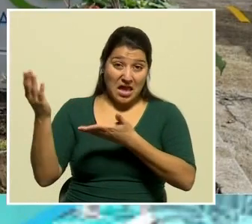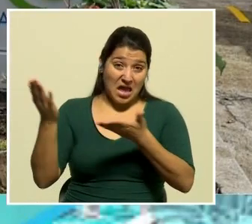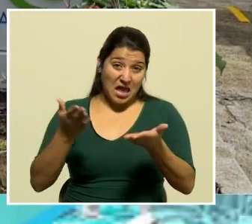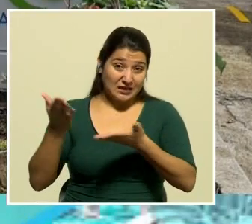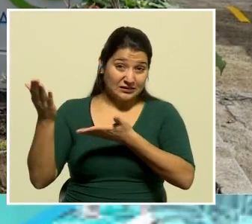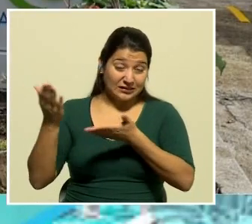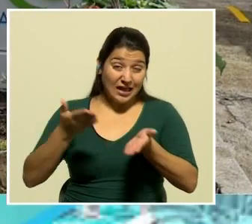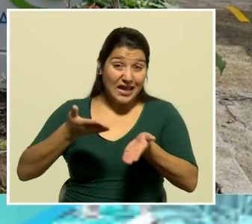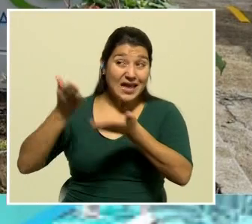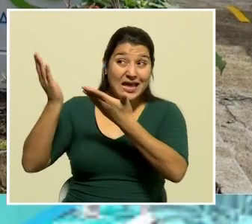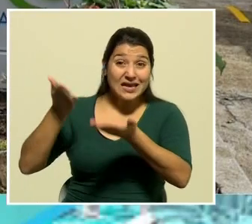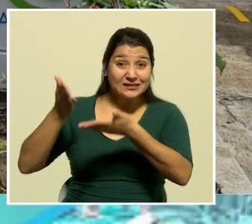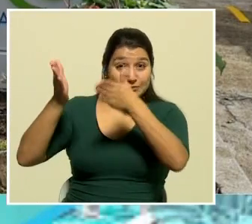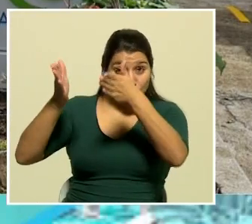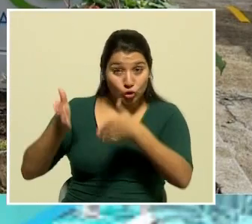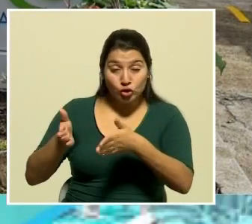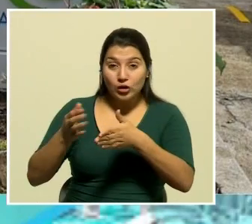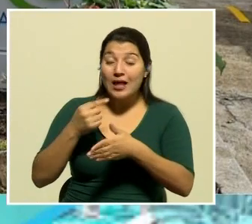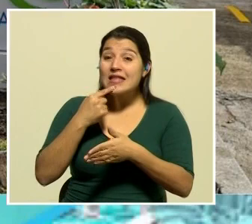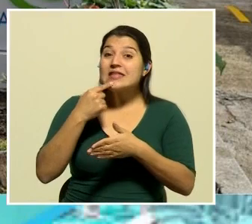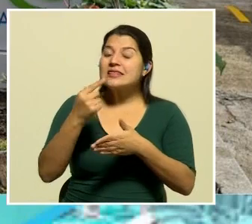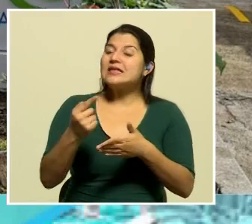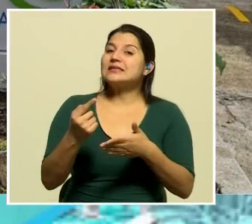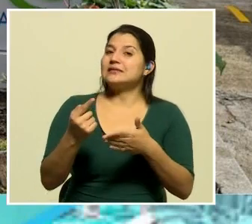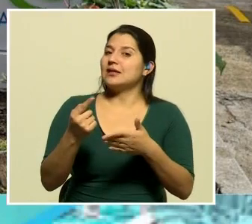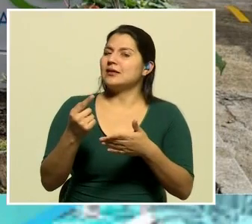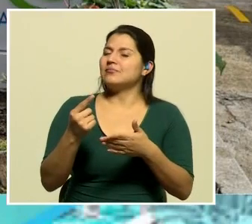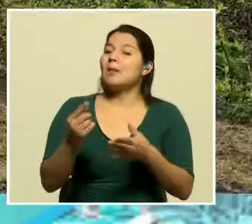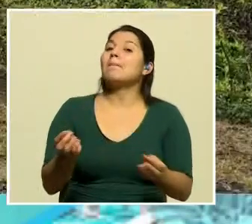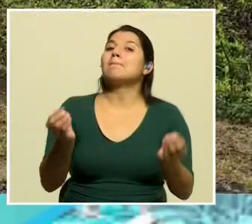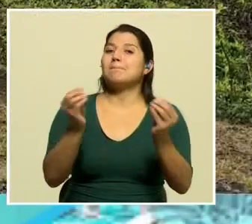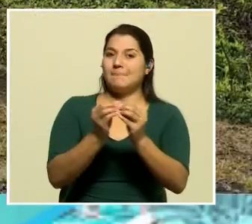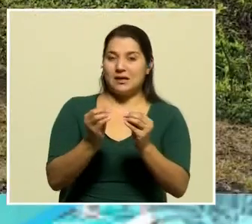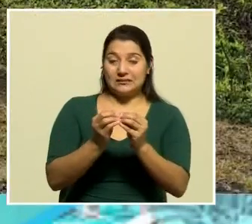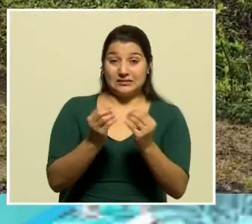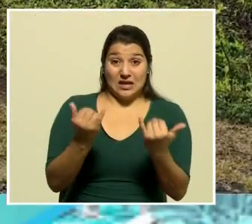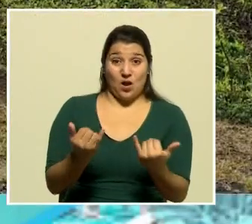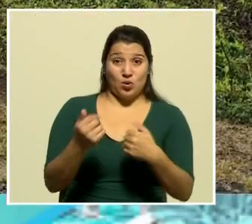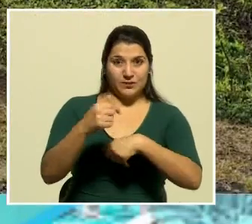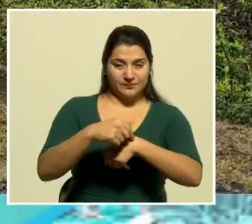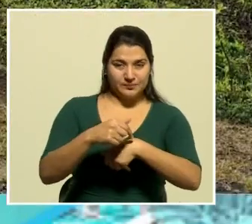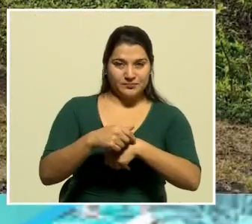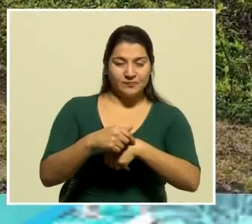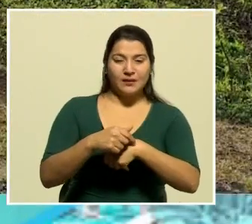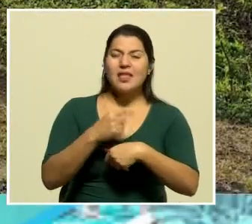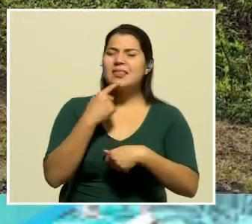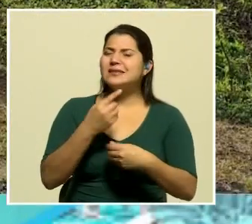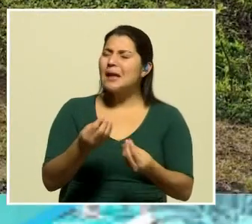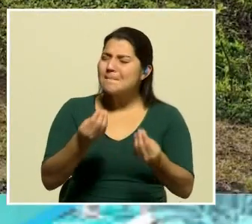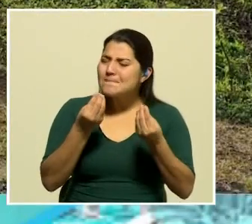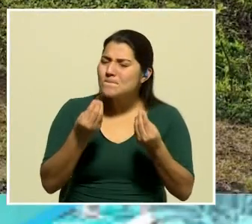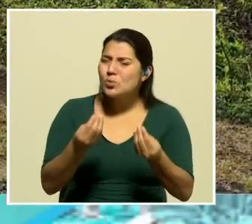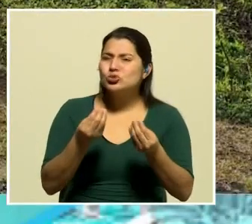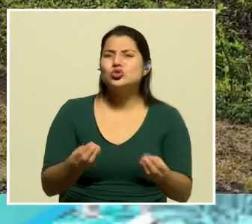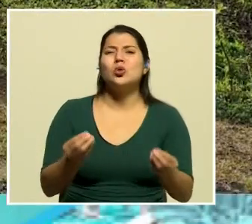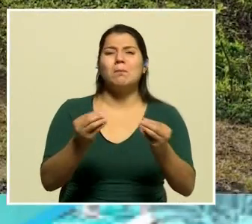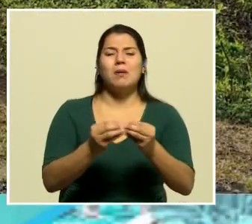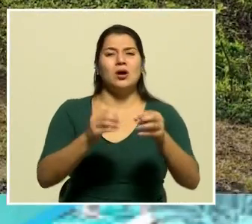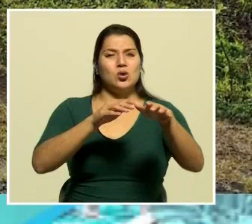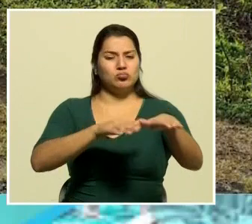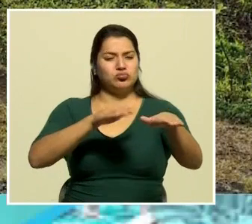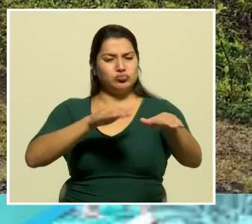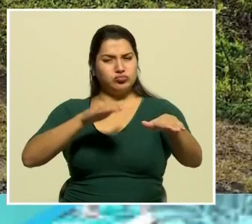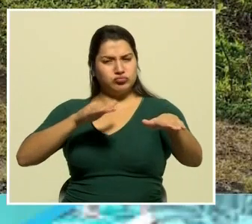cifras incluso mayores a esta hora de la noche, en donde sí hay bastantes kilómetros, tanto en la frontera